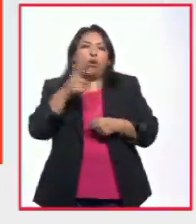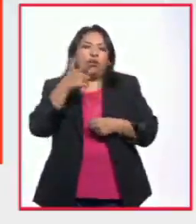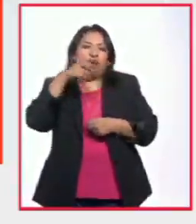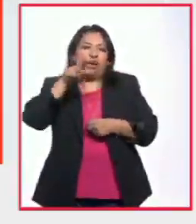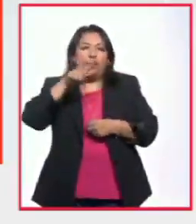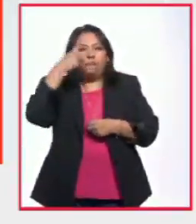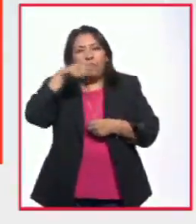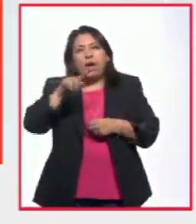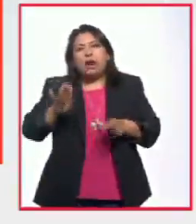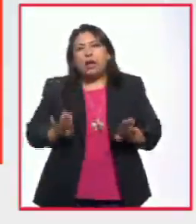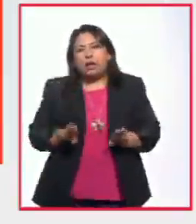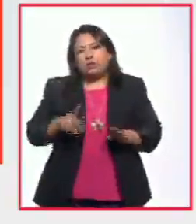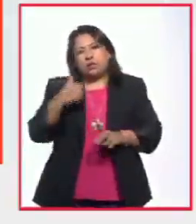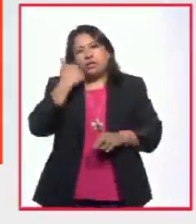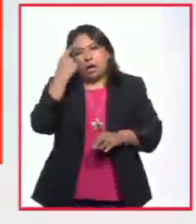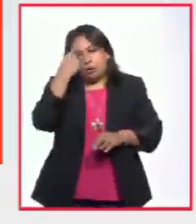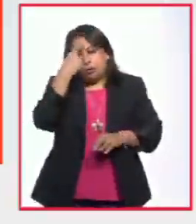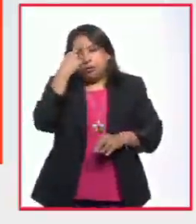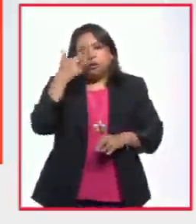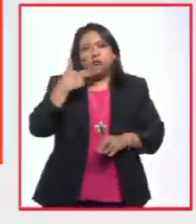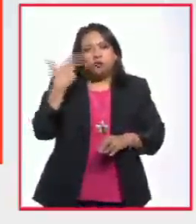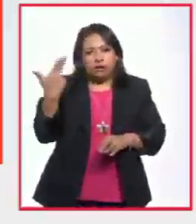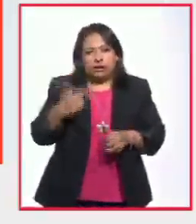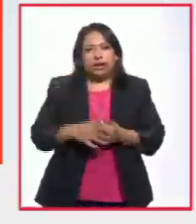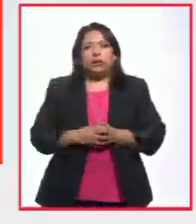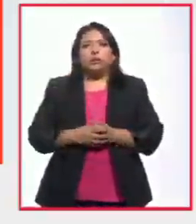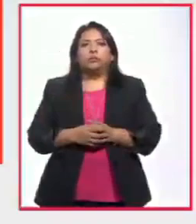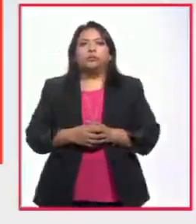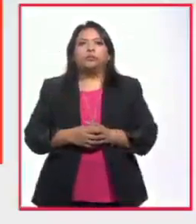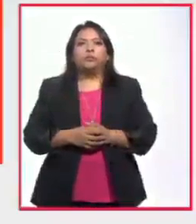al desarrollo de conductas suicidas.